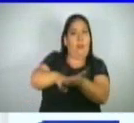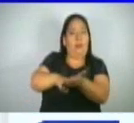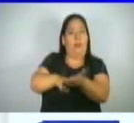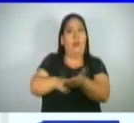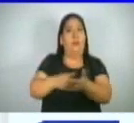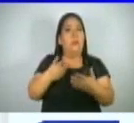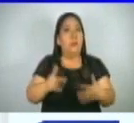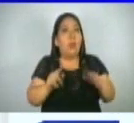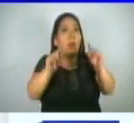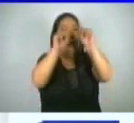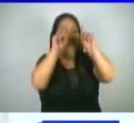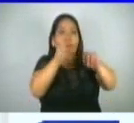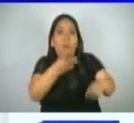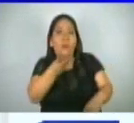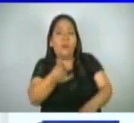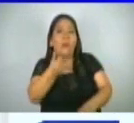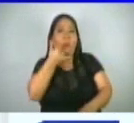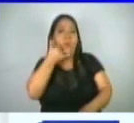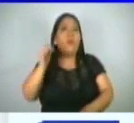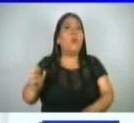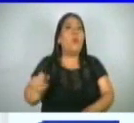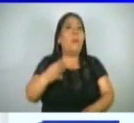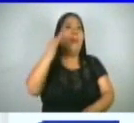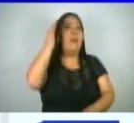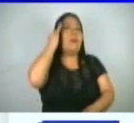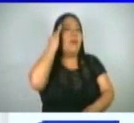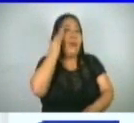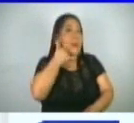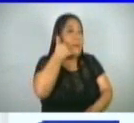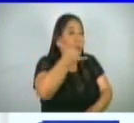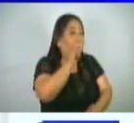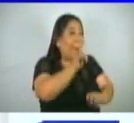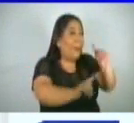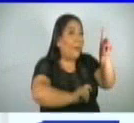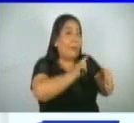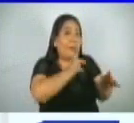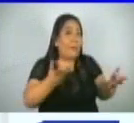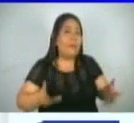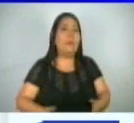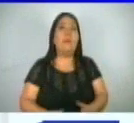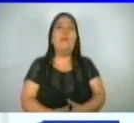un nuevo número telefónico para que pueda realizar cualquier consulta.